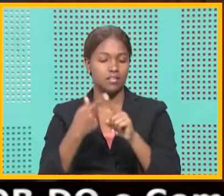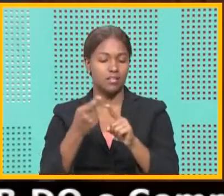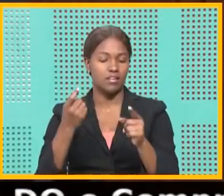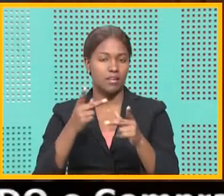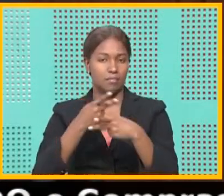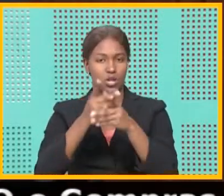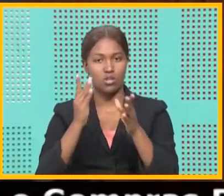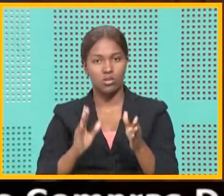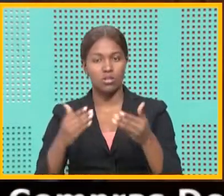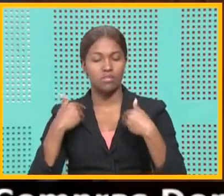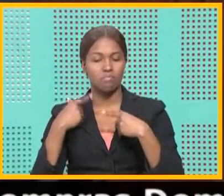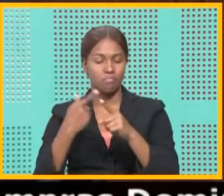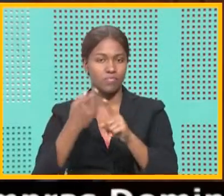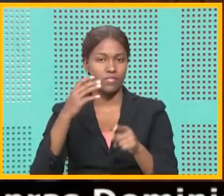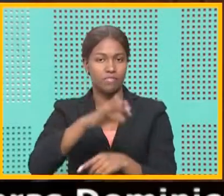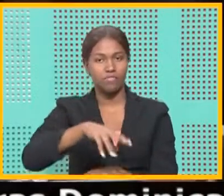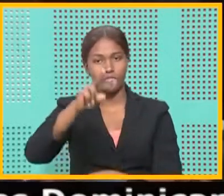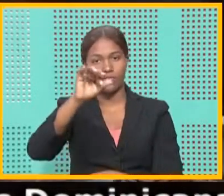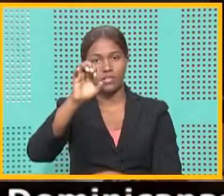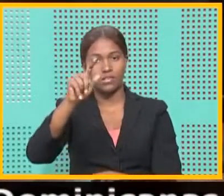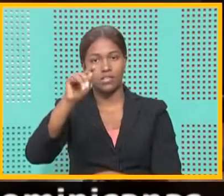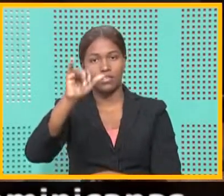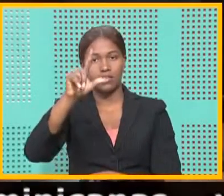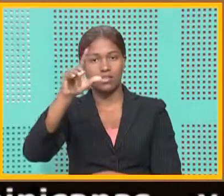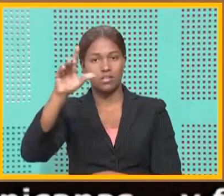los productores de Vicentillo.